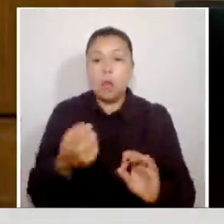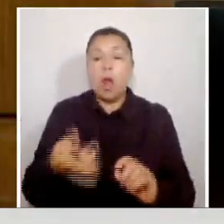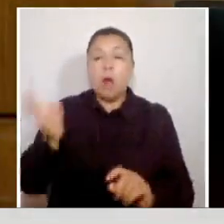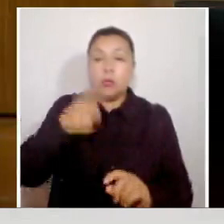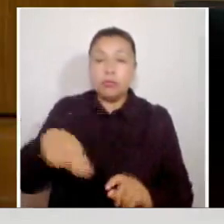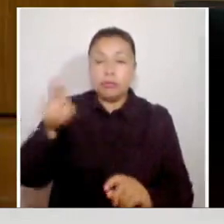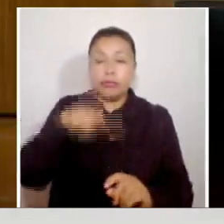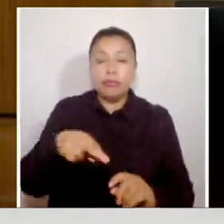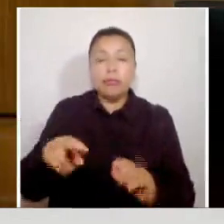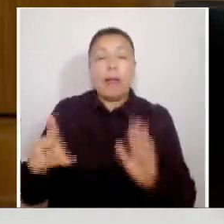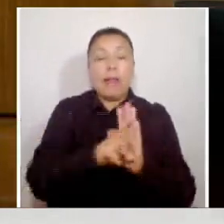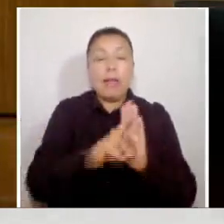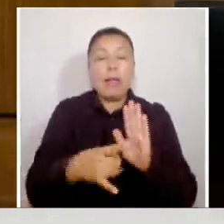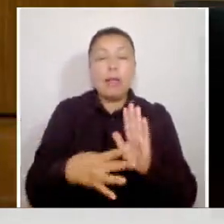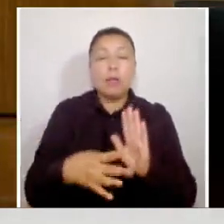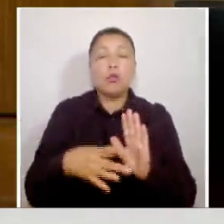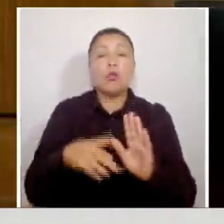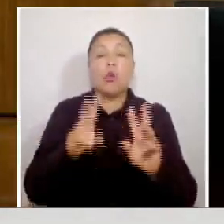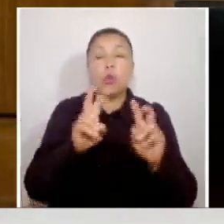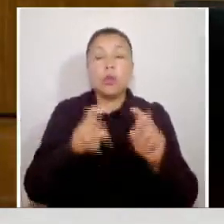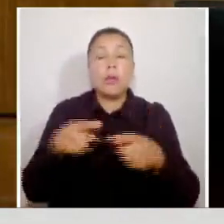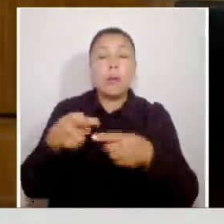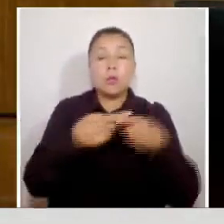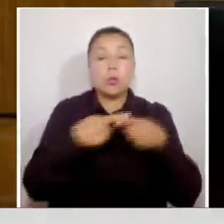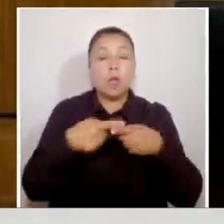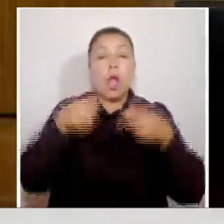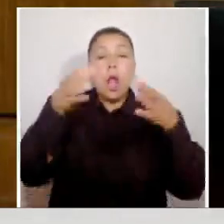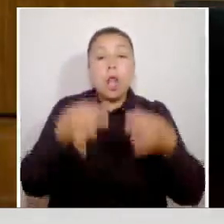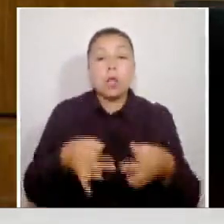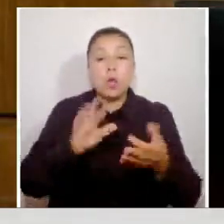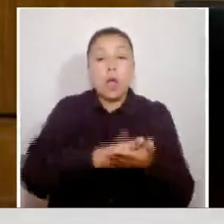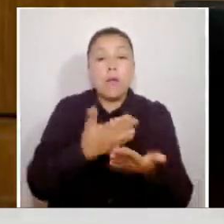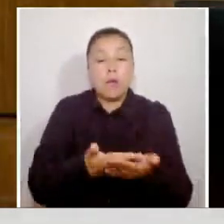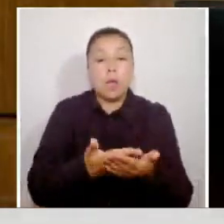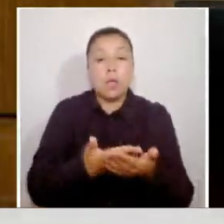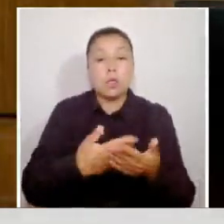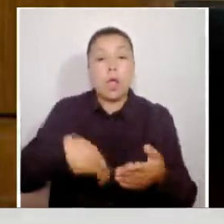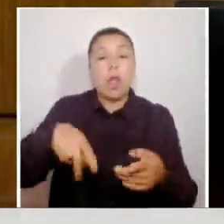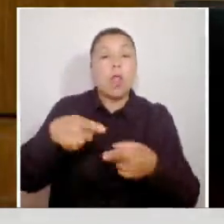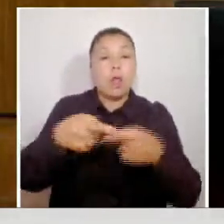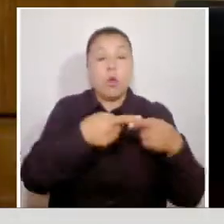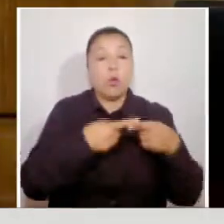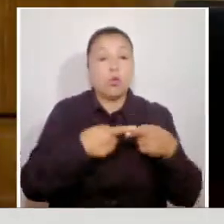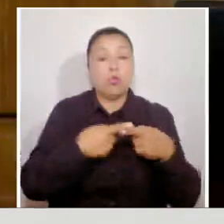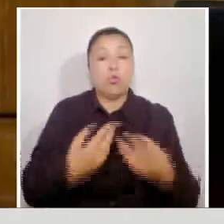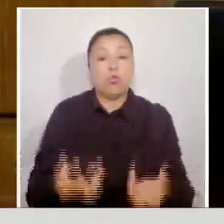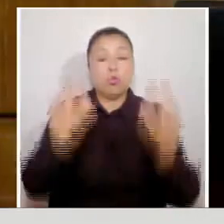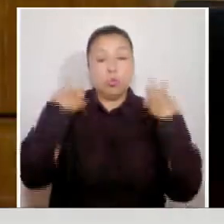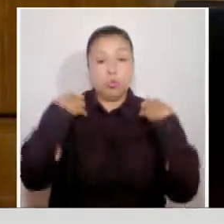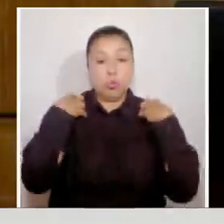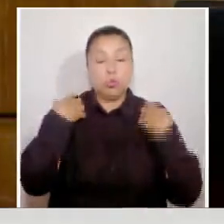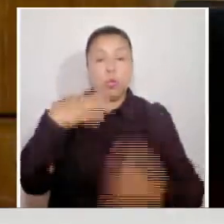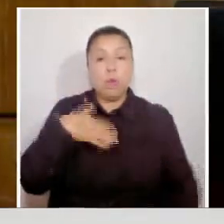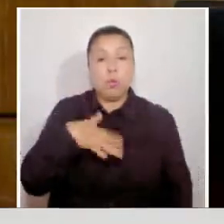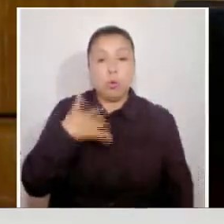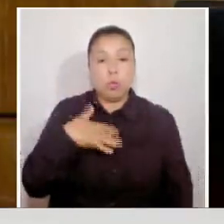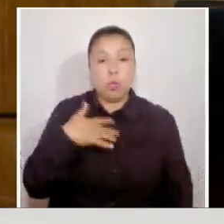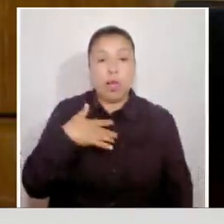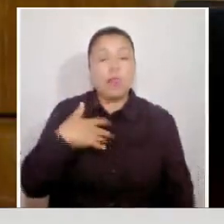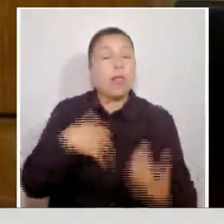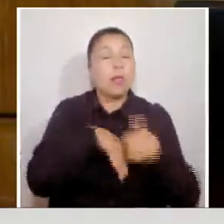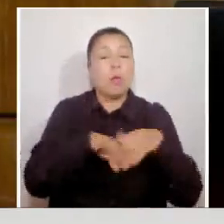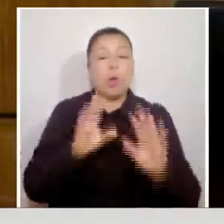connotación social la seguridad y el bienestar de nuestra sociedad son responsabilidades fundamentales de cualquier